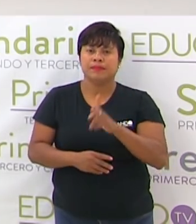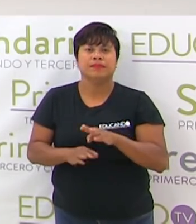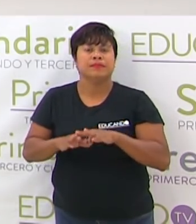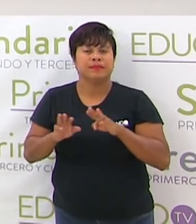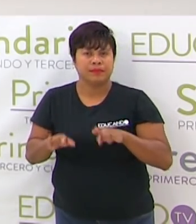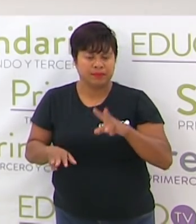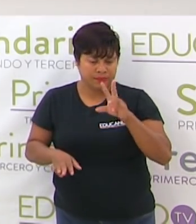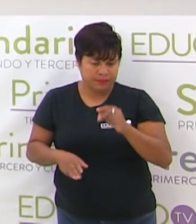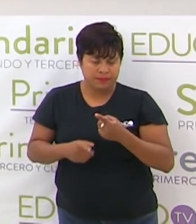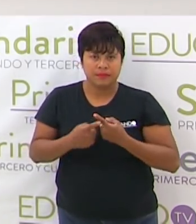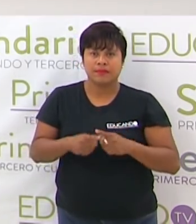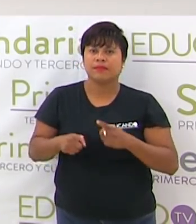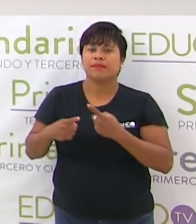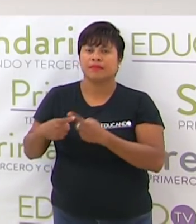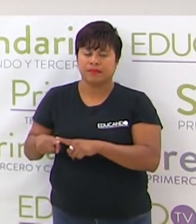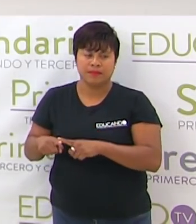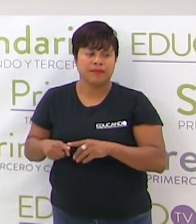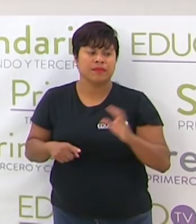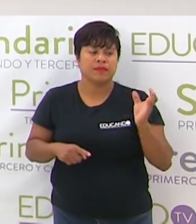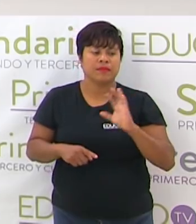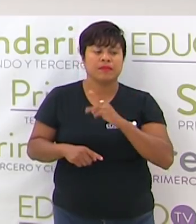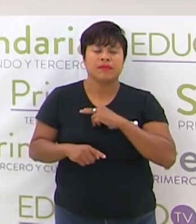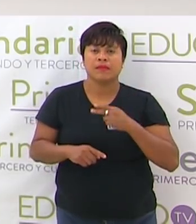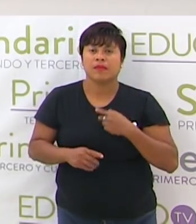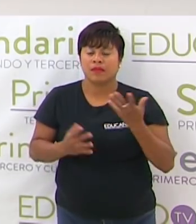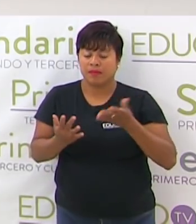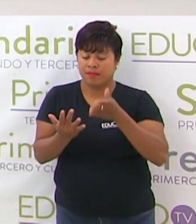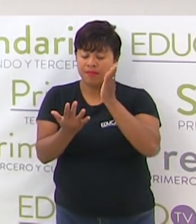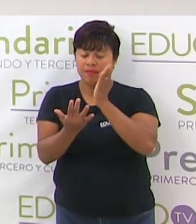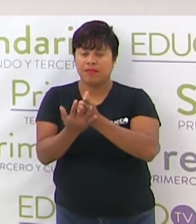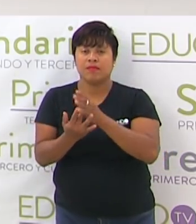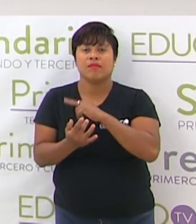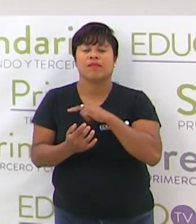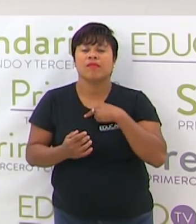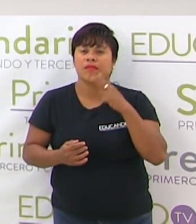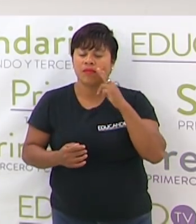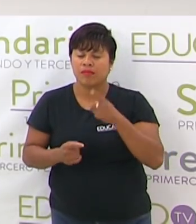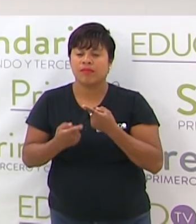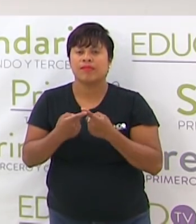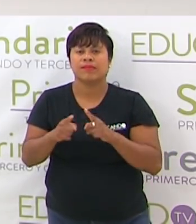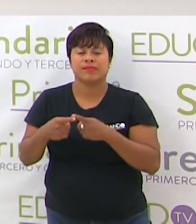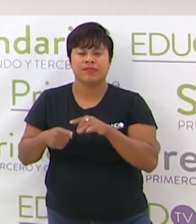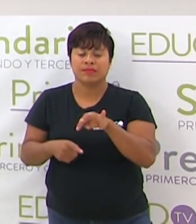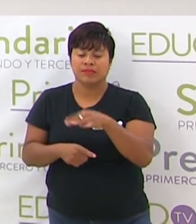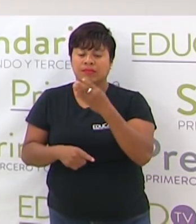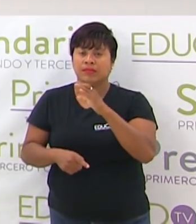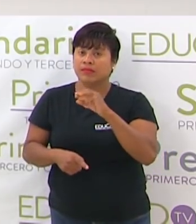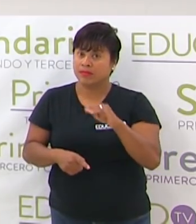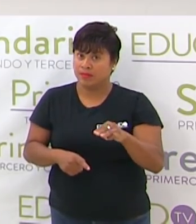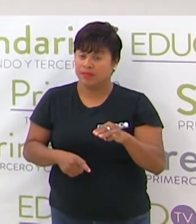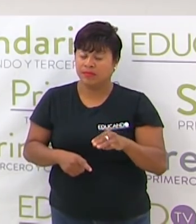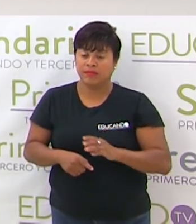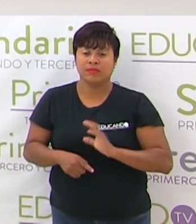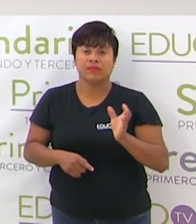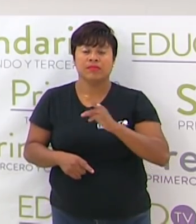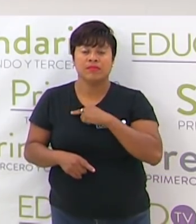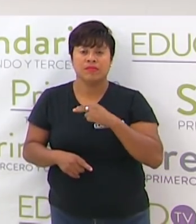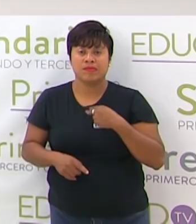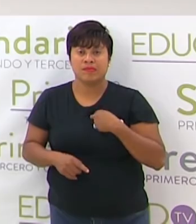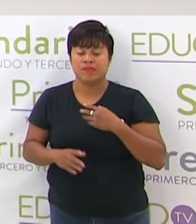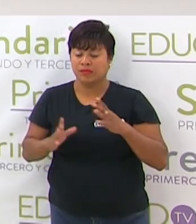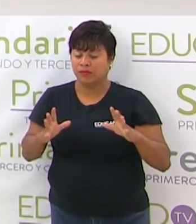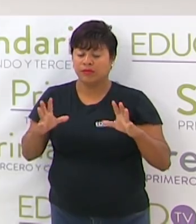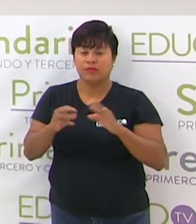del perímetro, ¿sí? Cuando la dividimos a la mitad obtuvimos que tiene 14 centímetros. Cuando la